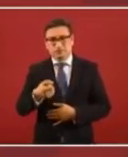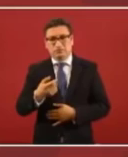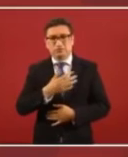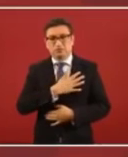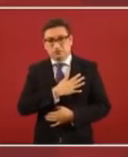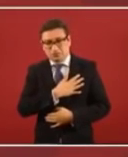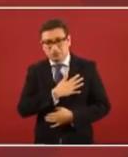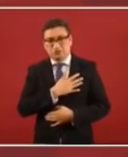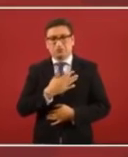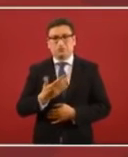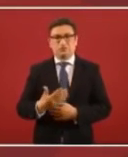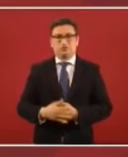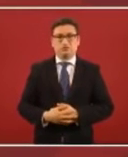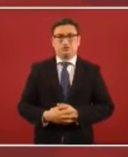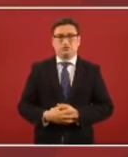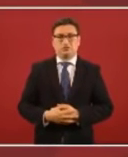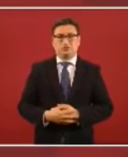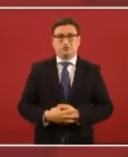así,